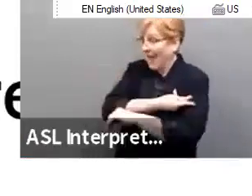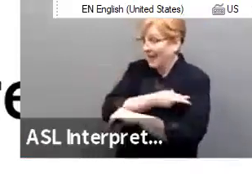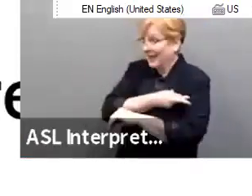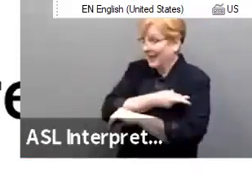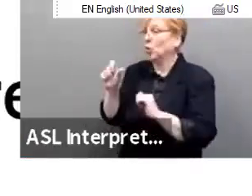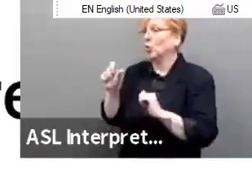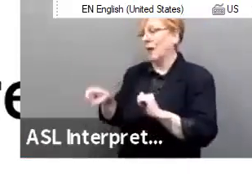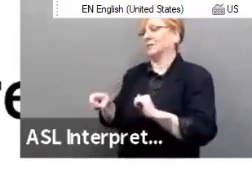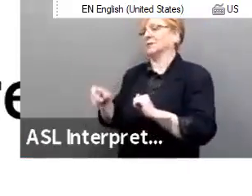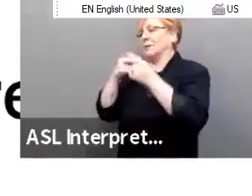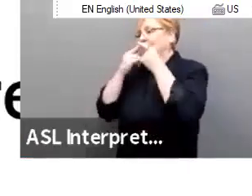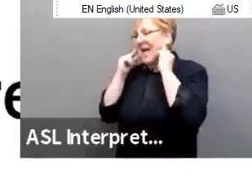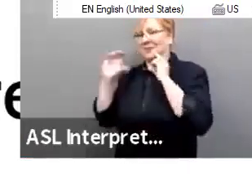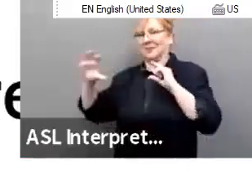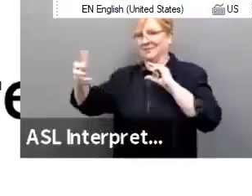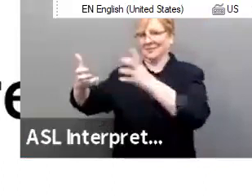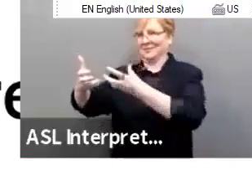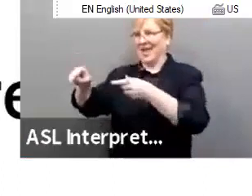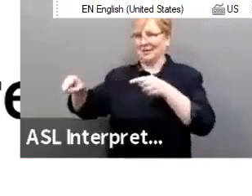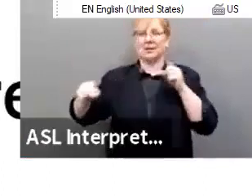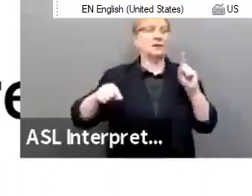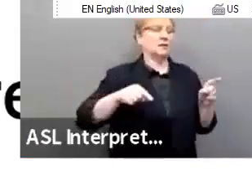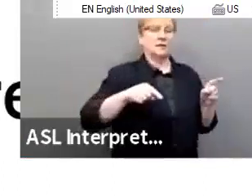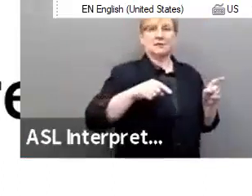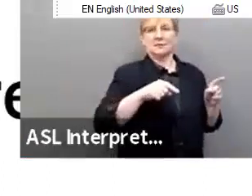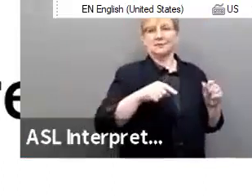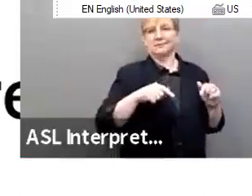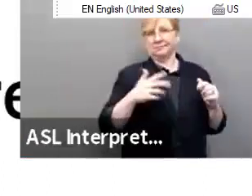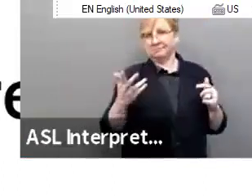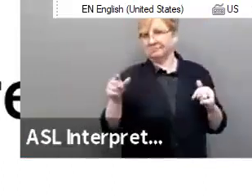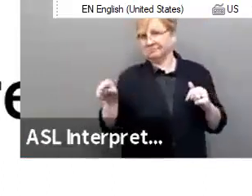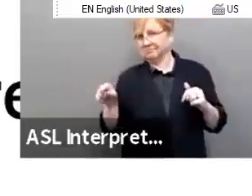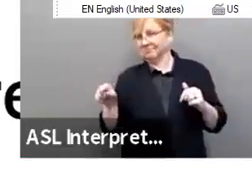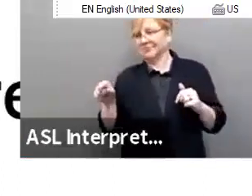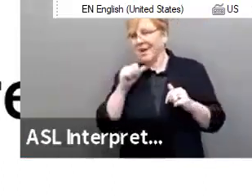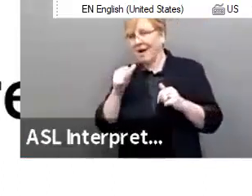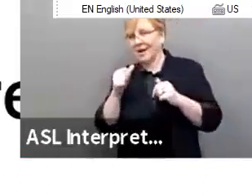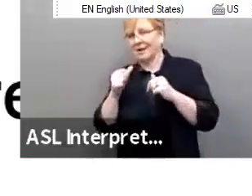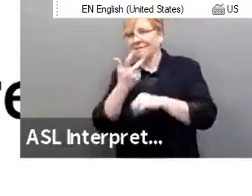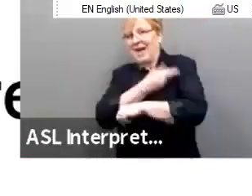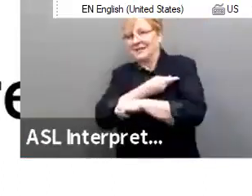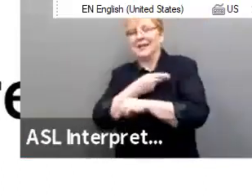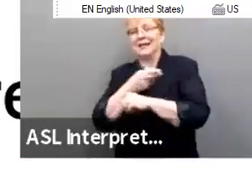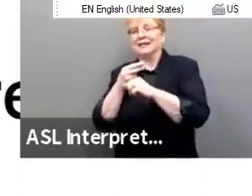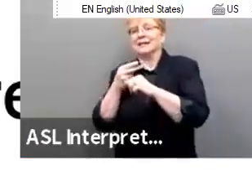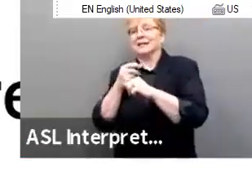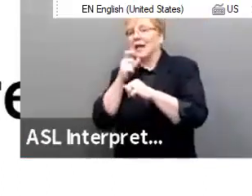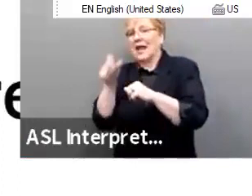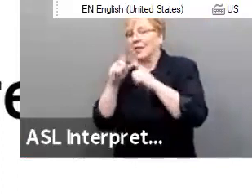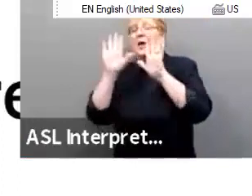que hiciera un modelo para ver qué pasaría si todo el mundo utilizara cubrebocas o si solamente las